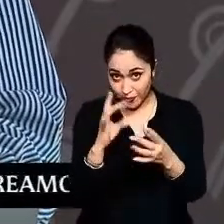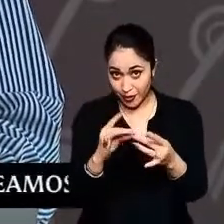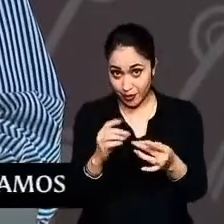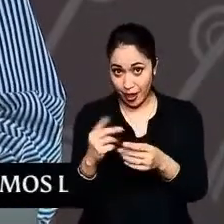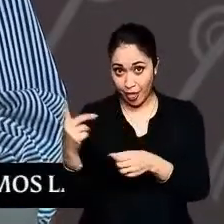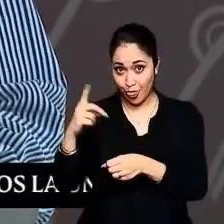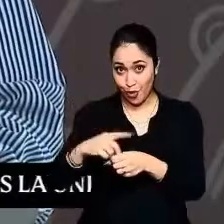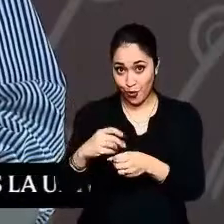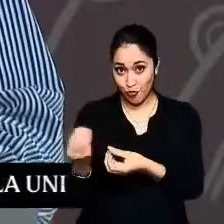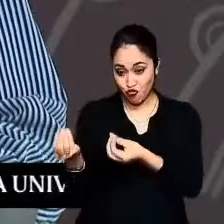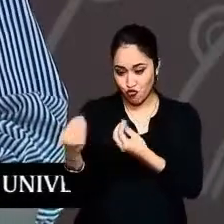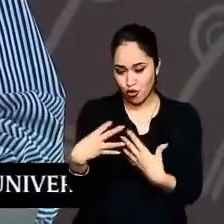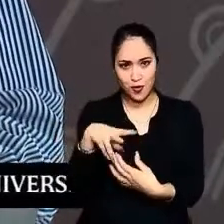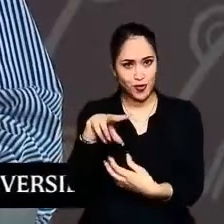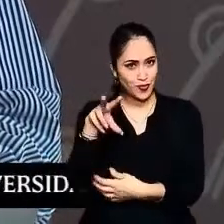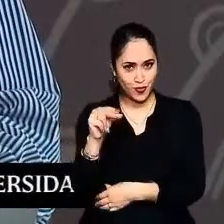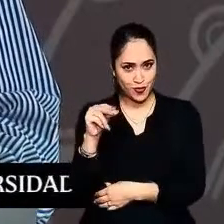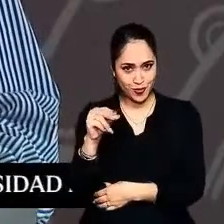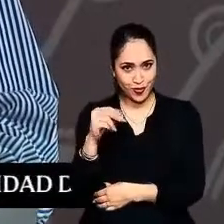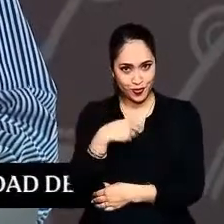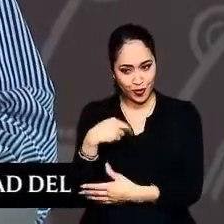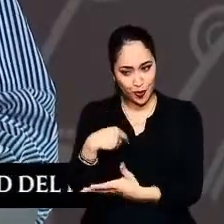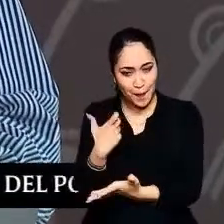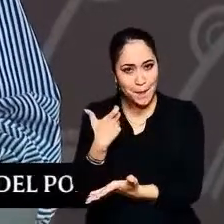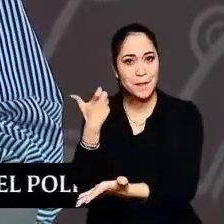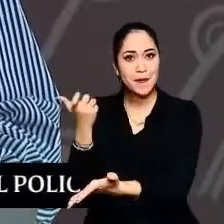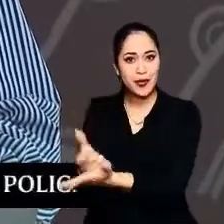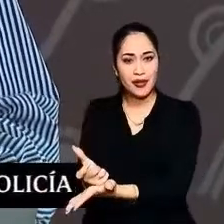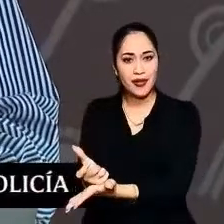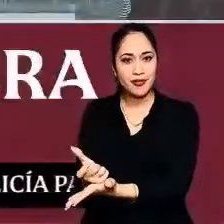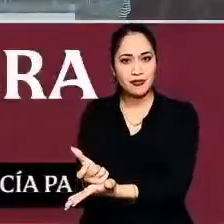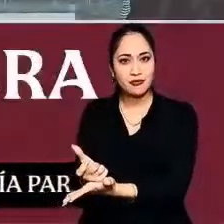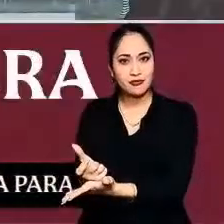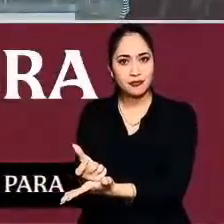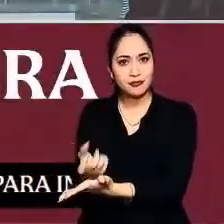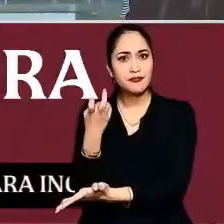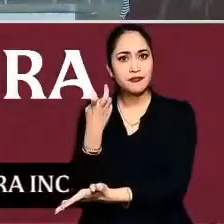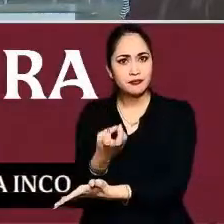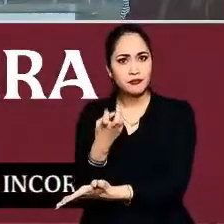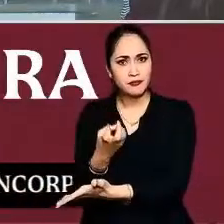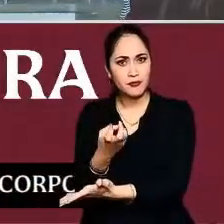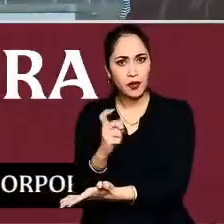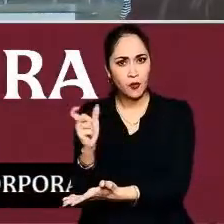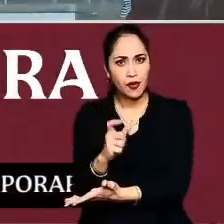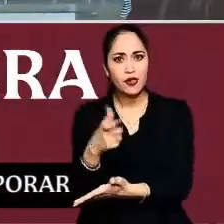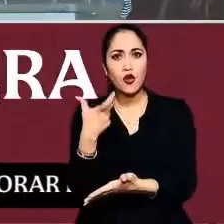nosotros pagamos, ¿sí? Entonces, necesitan eficiencia en la compra.